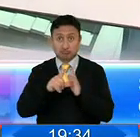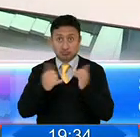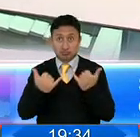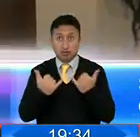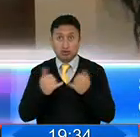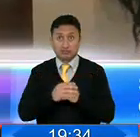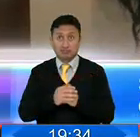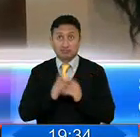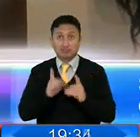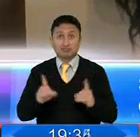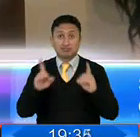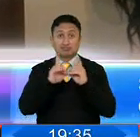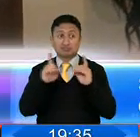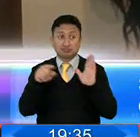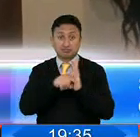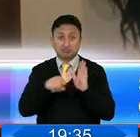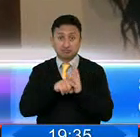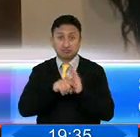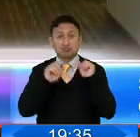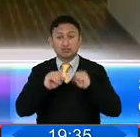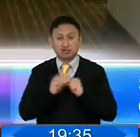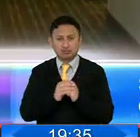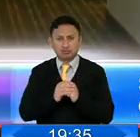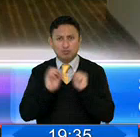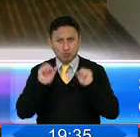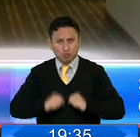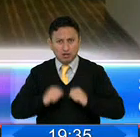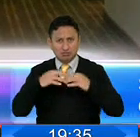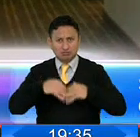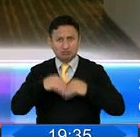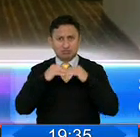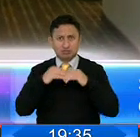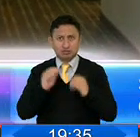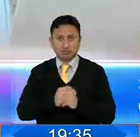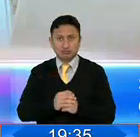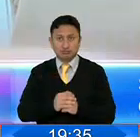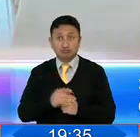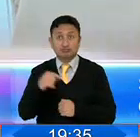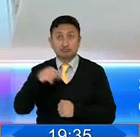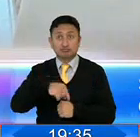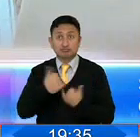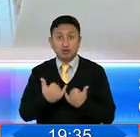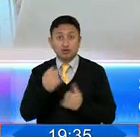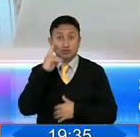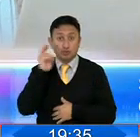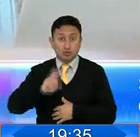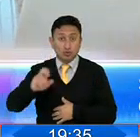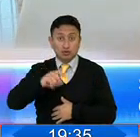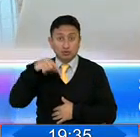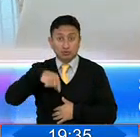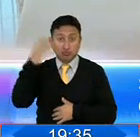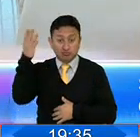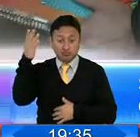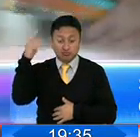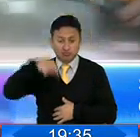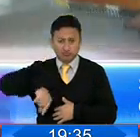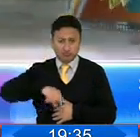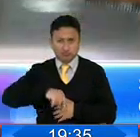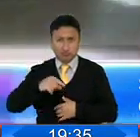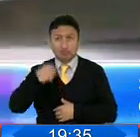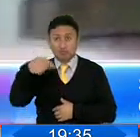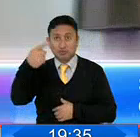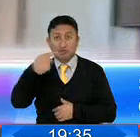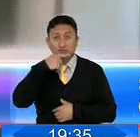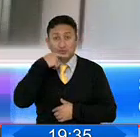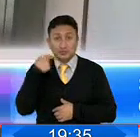son negativas, tienen la expectativa que aún hay cómo salvar al sector. Su comodín es atraer al turismo de conferencias y prepararse para los